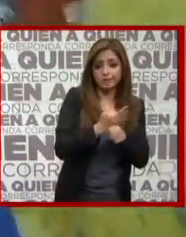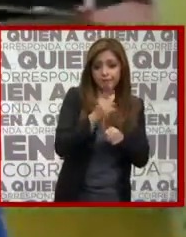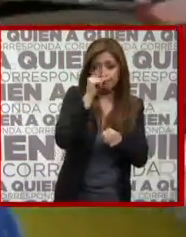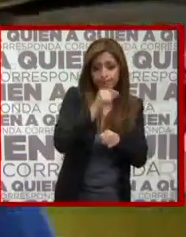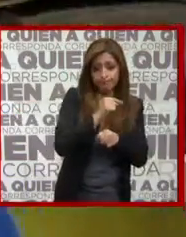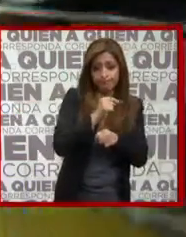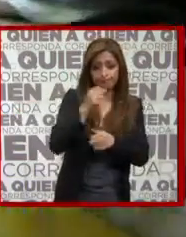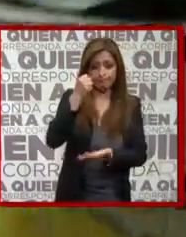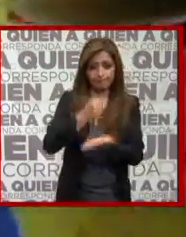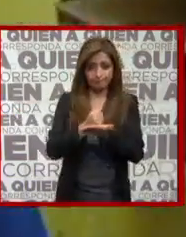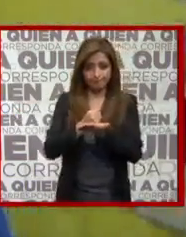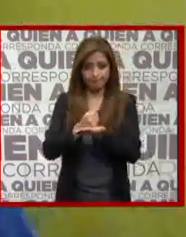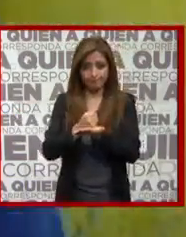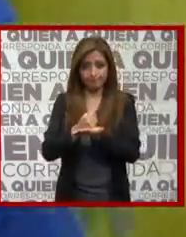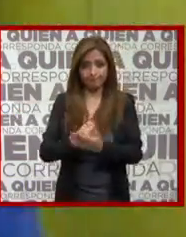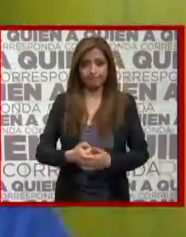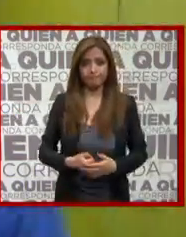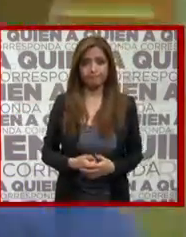Corresponda.